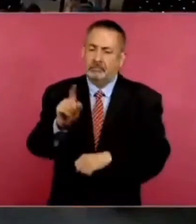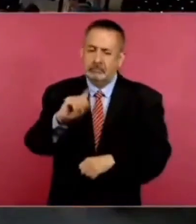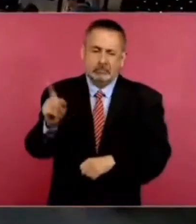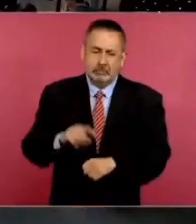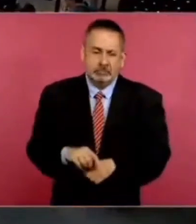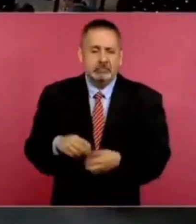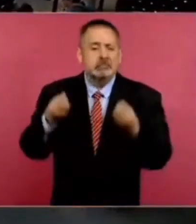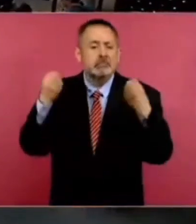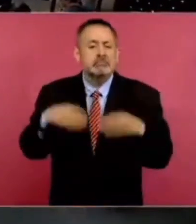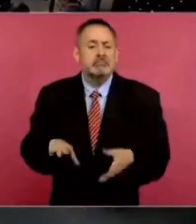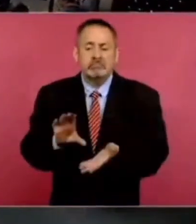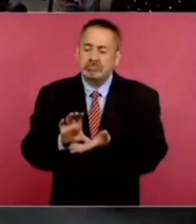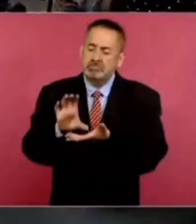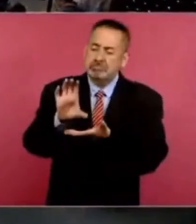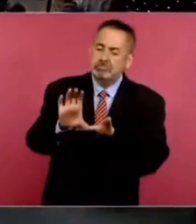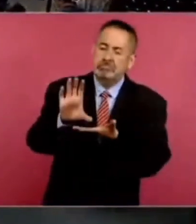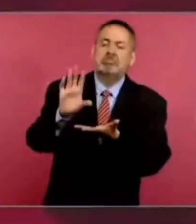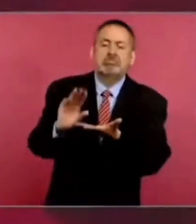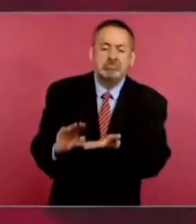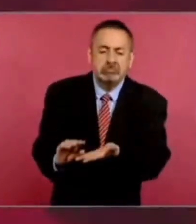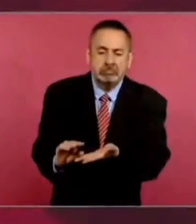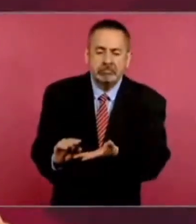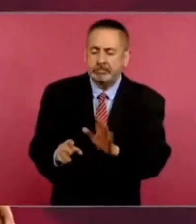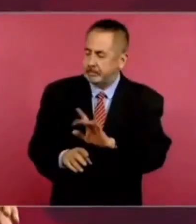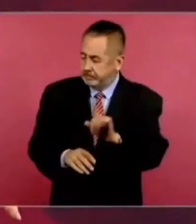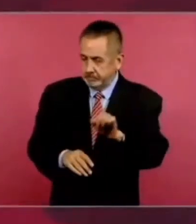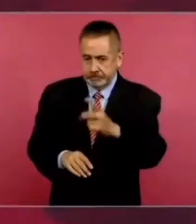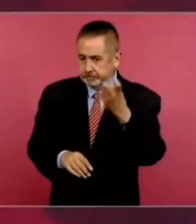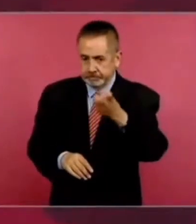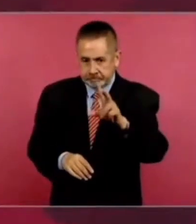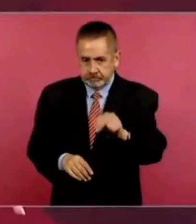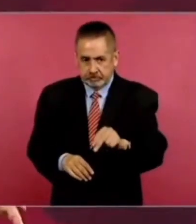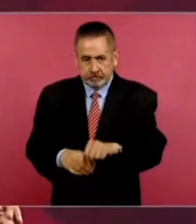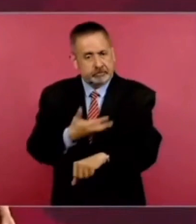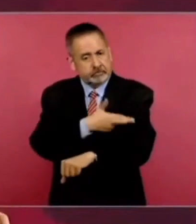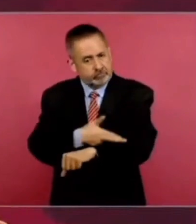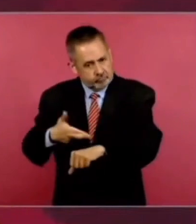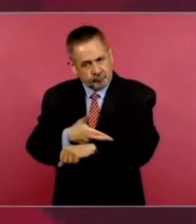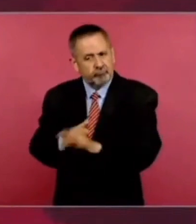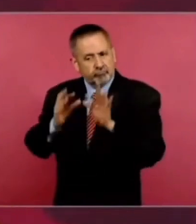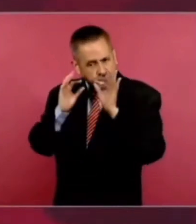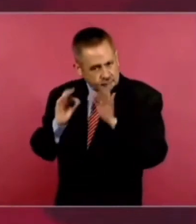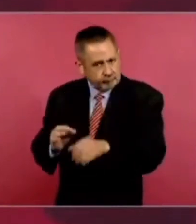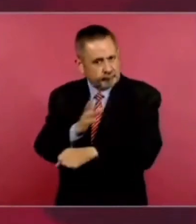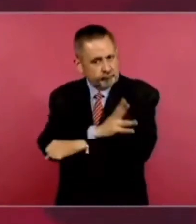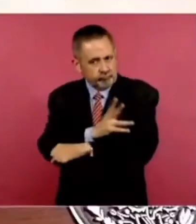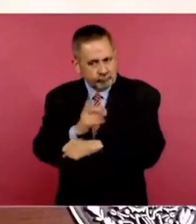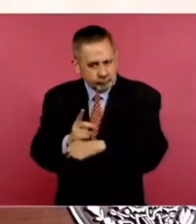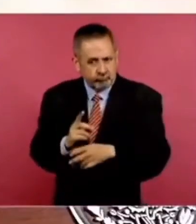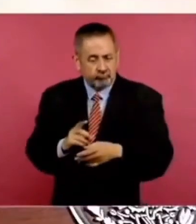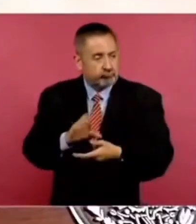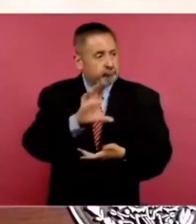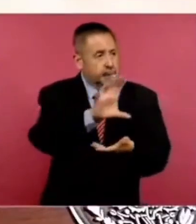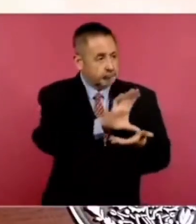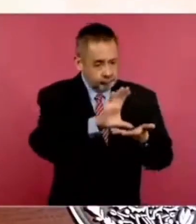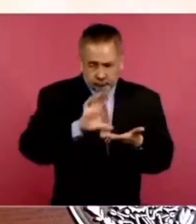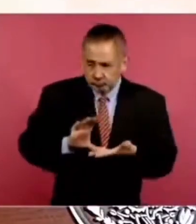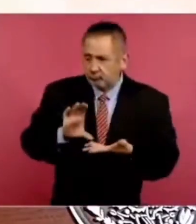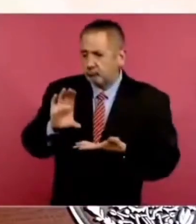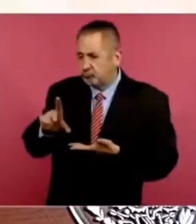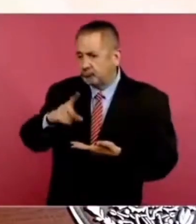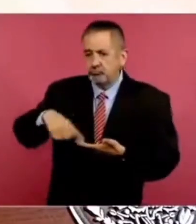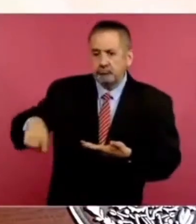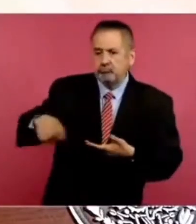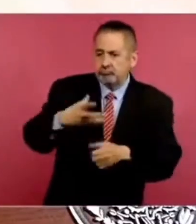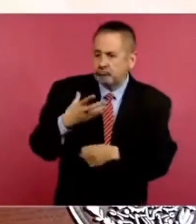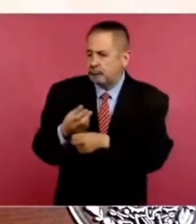todo el presupuesto en el aparato burocrático. No le llega nada a la gente para que compongan